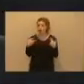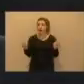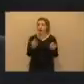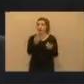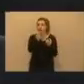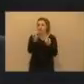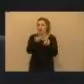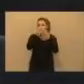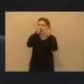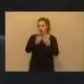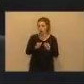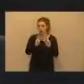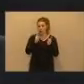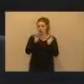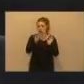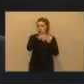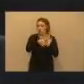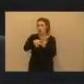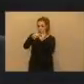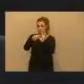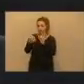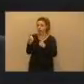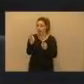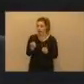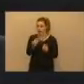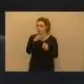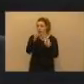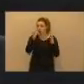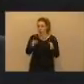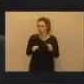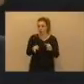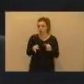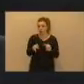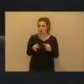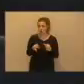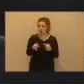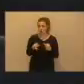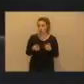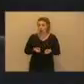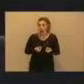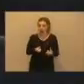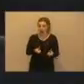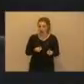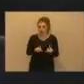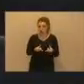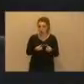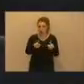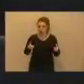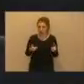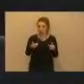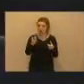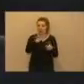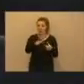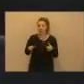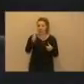un informe, en estos casos vinculante, es cuando, porque incrementa el gasto de personal, en ese informe se